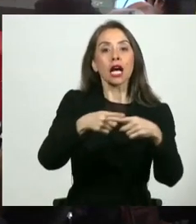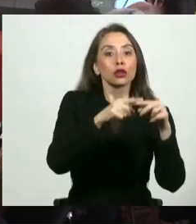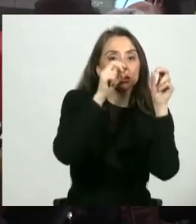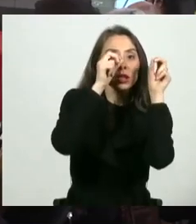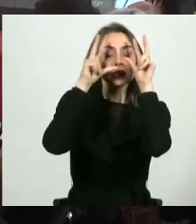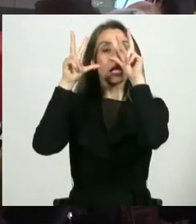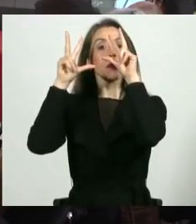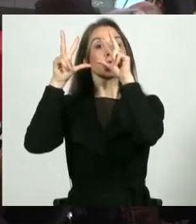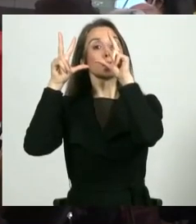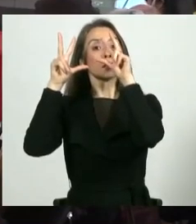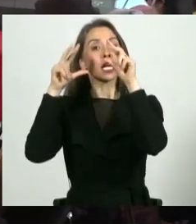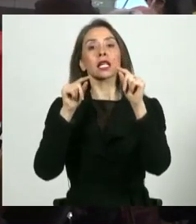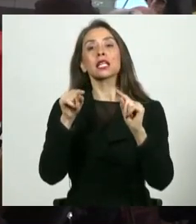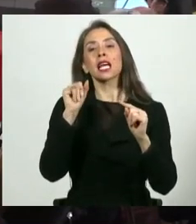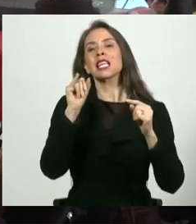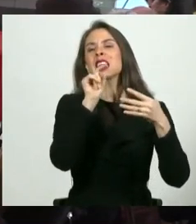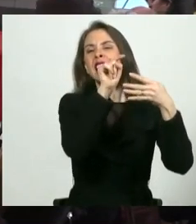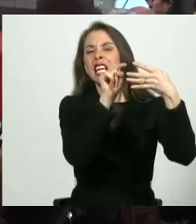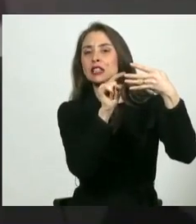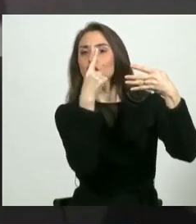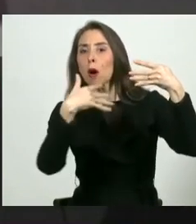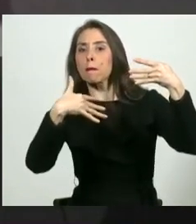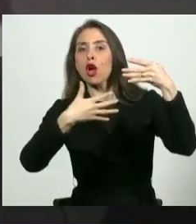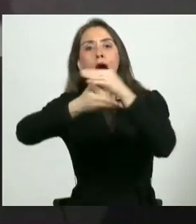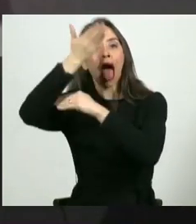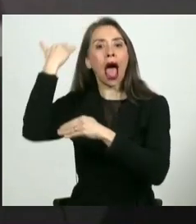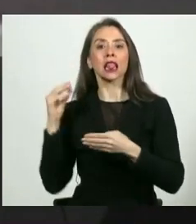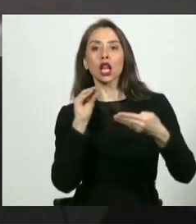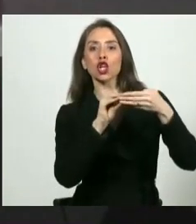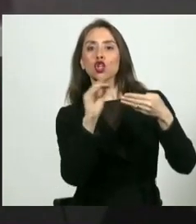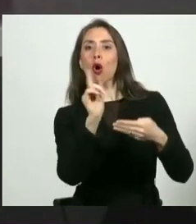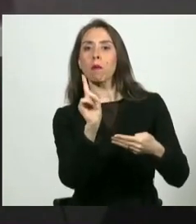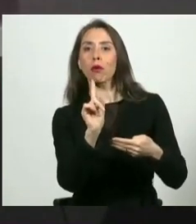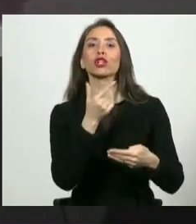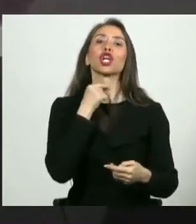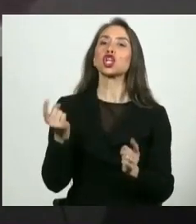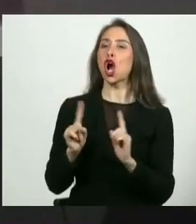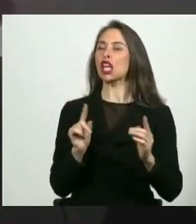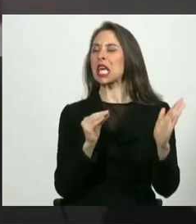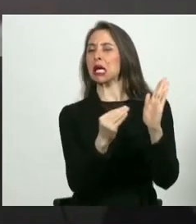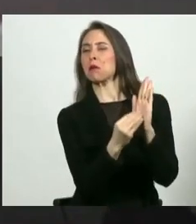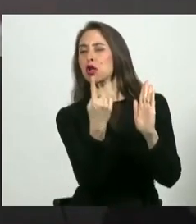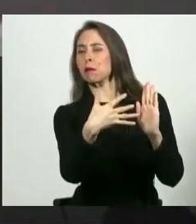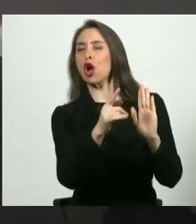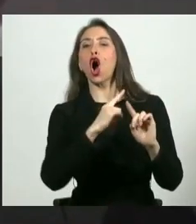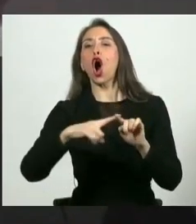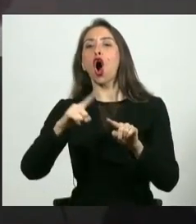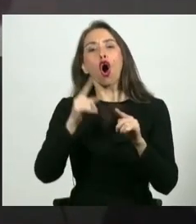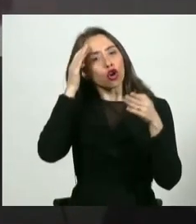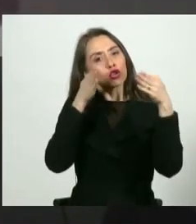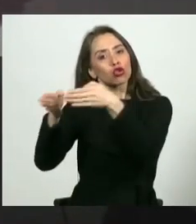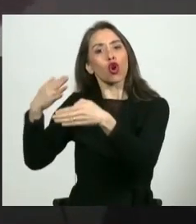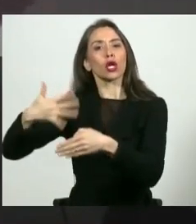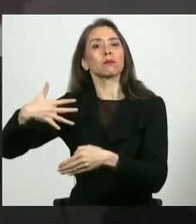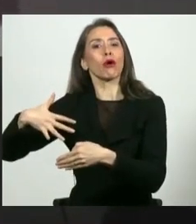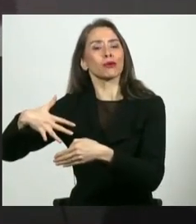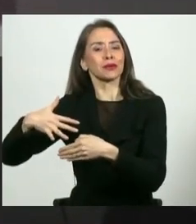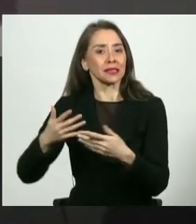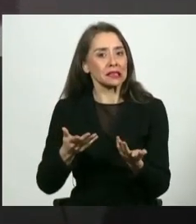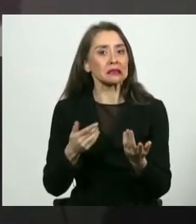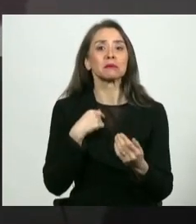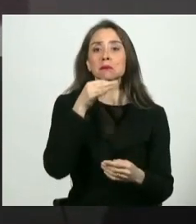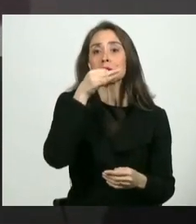ir fijando prioridades en cosas que antes no las tenían o porque no se quería o porque se priorizaron otras cosas. Seguramente, como